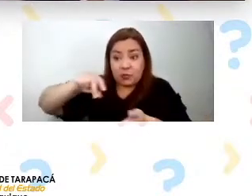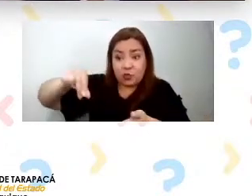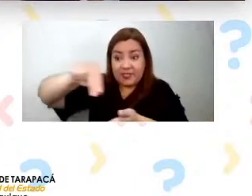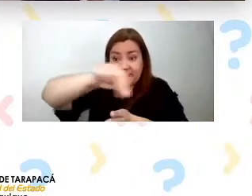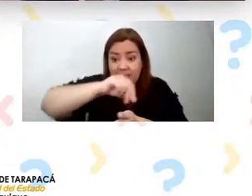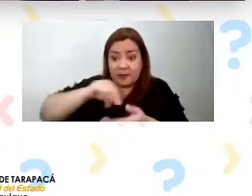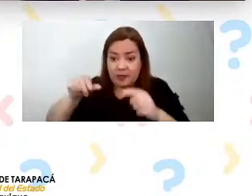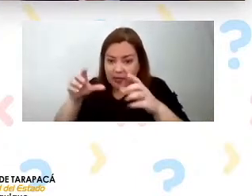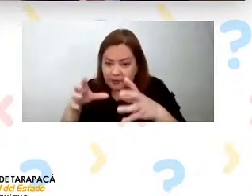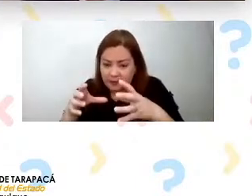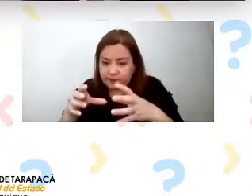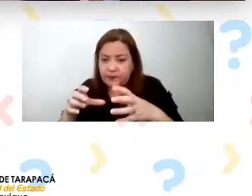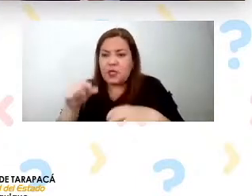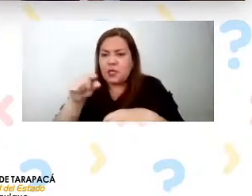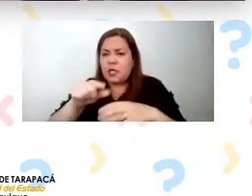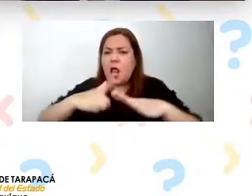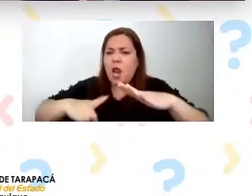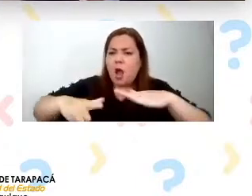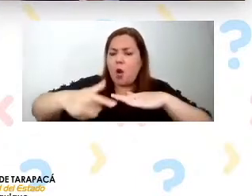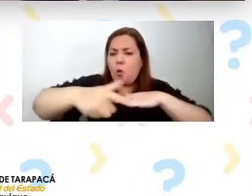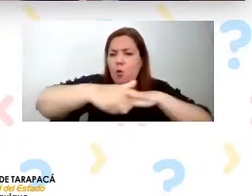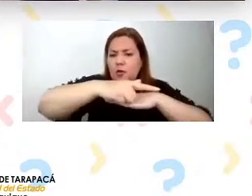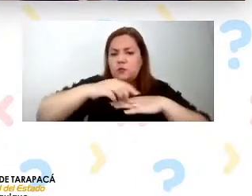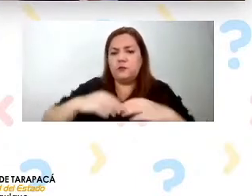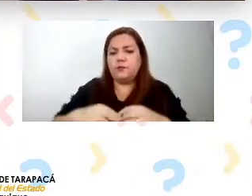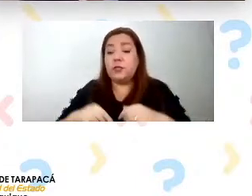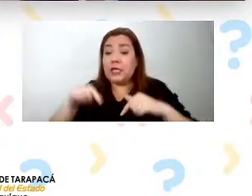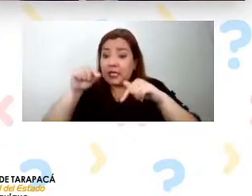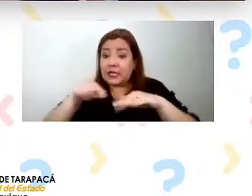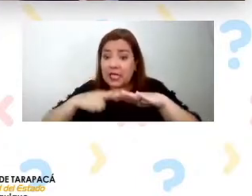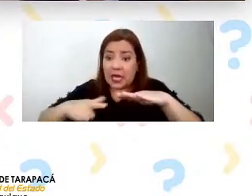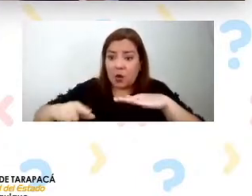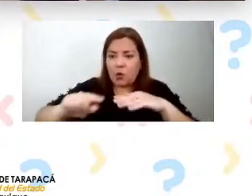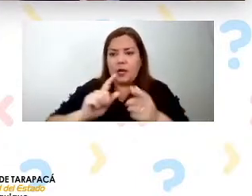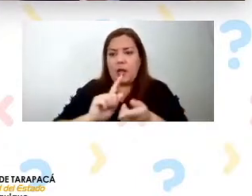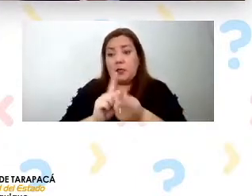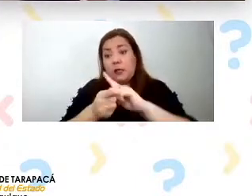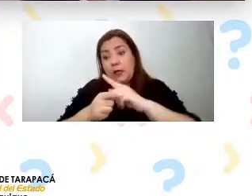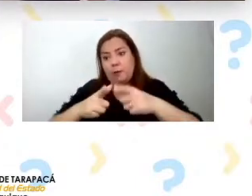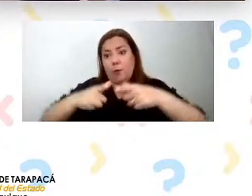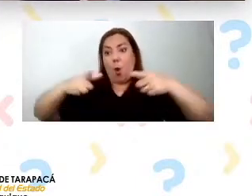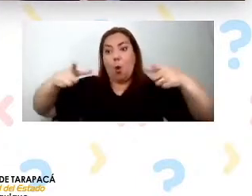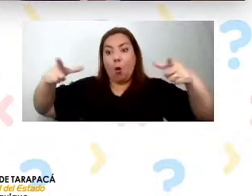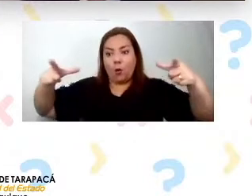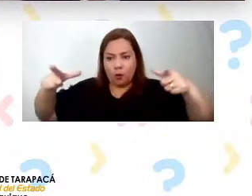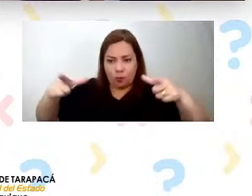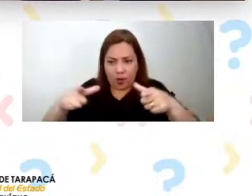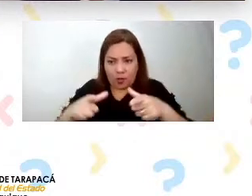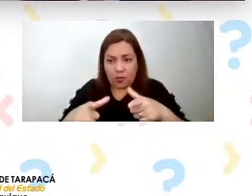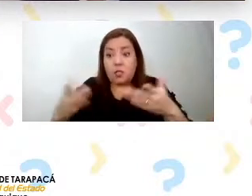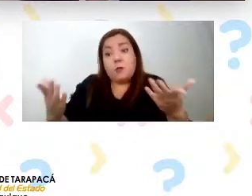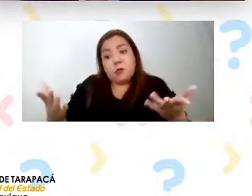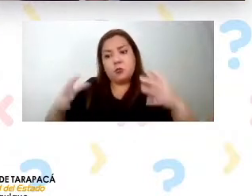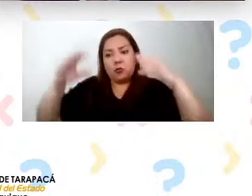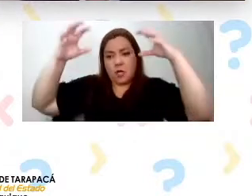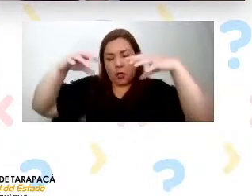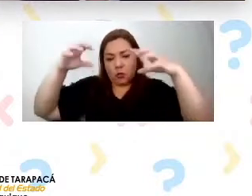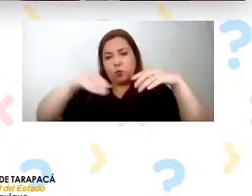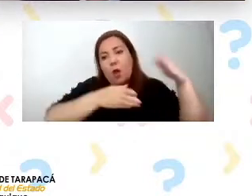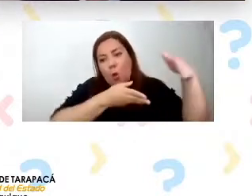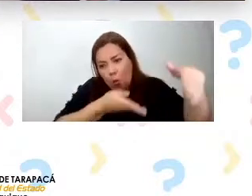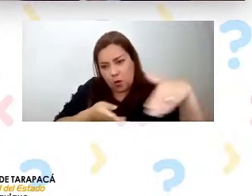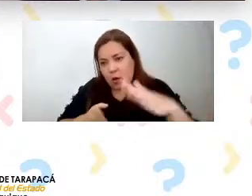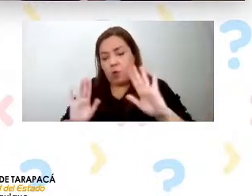generalmente existen lagunas que cambian de tamaño dependiendo de las condiciones hídricas. Si en esta